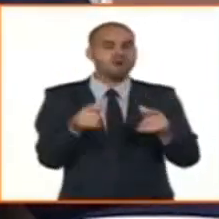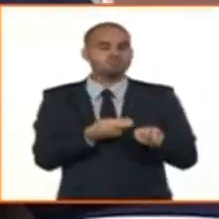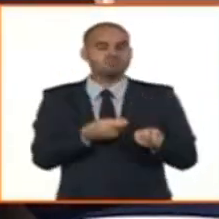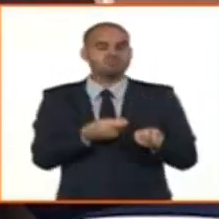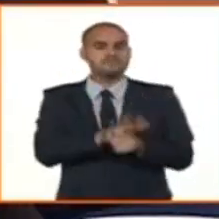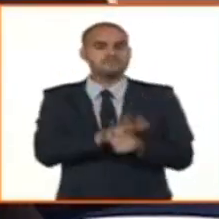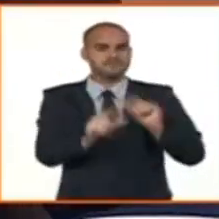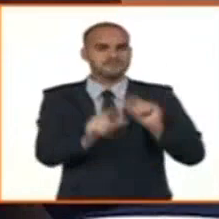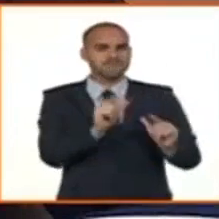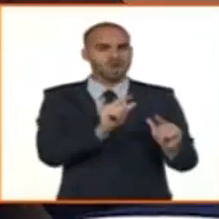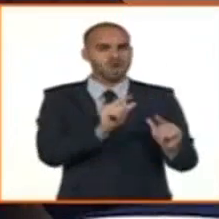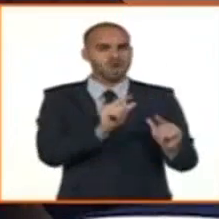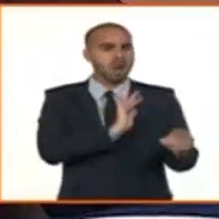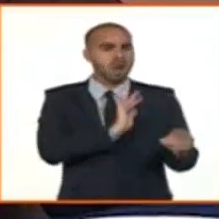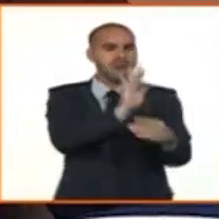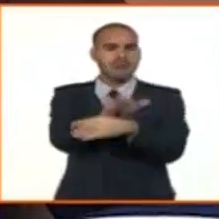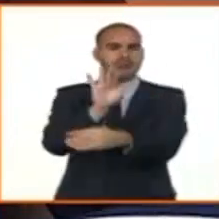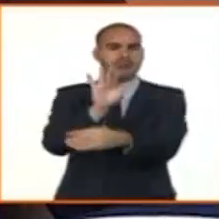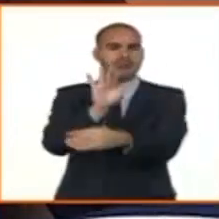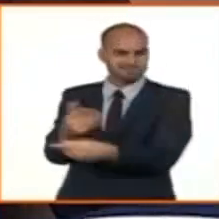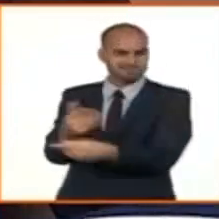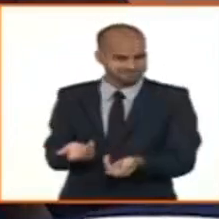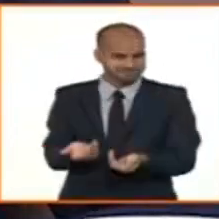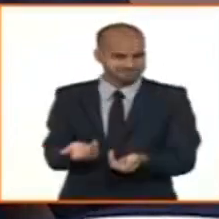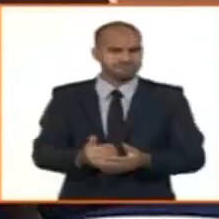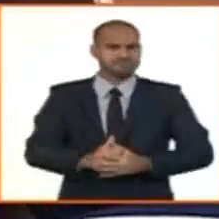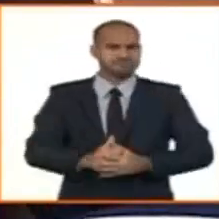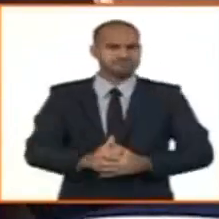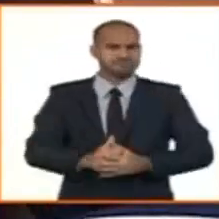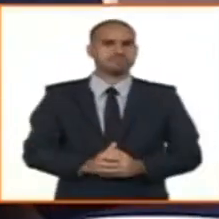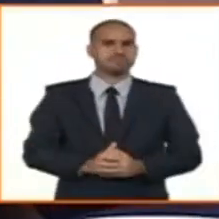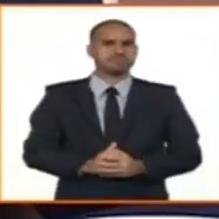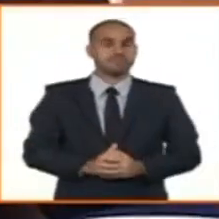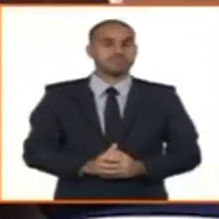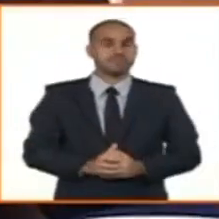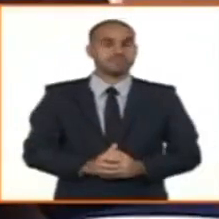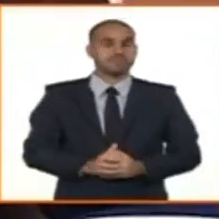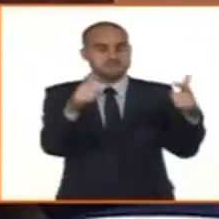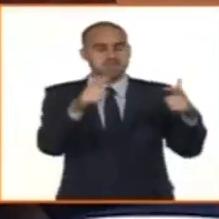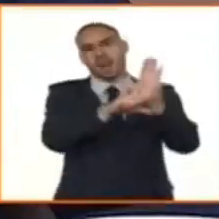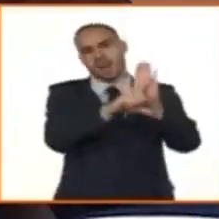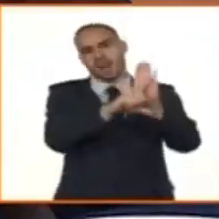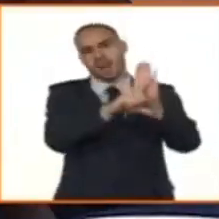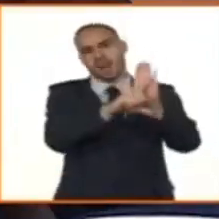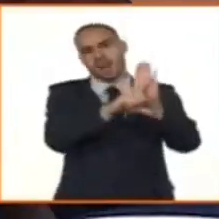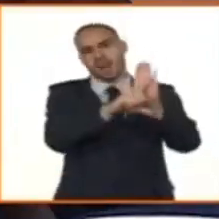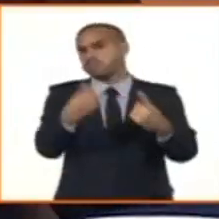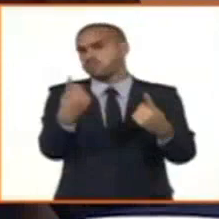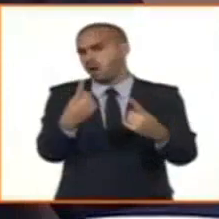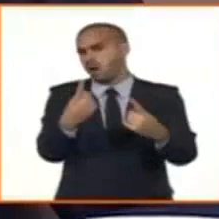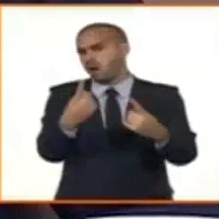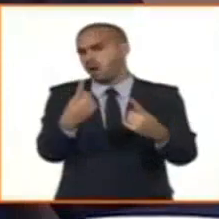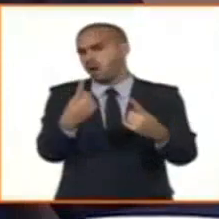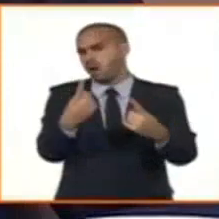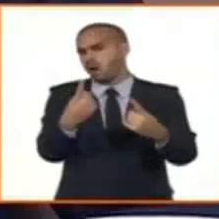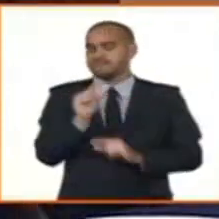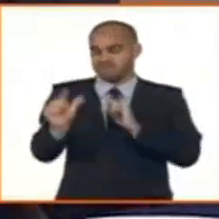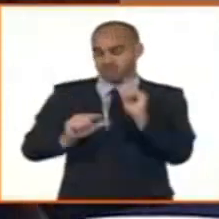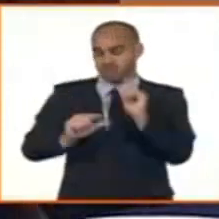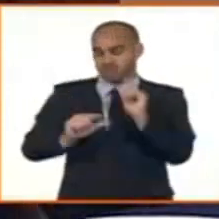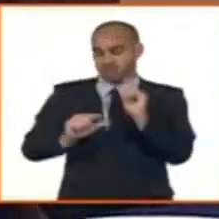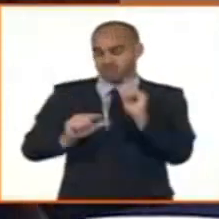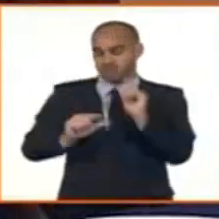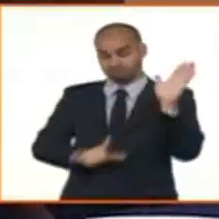los Estados Unidos. Y un estímulo particularmente a la migración irregular, porque no discrimina entre los migrantes legales y los migrantes